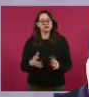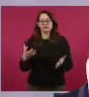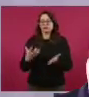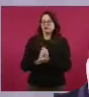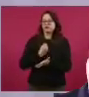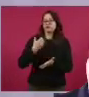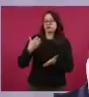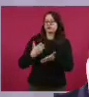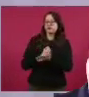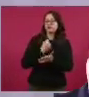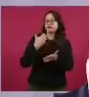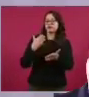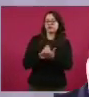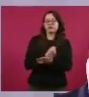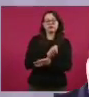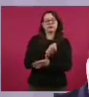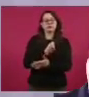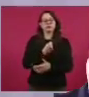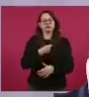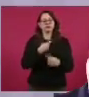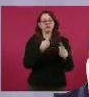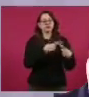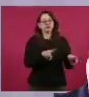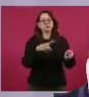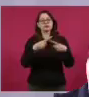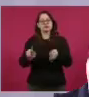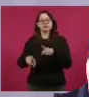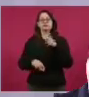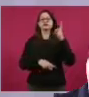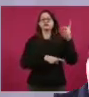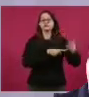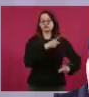logros en las distintas